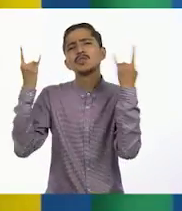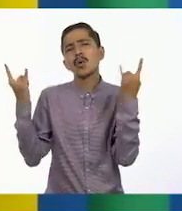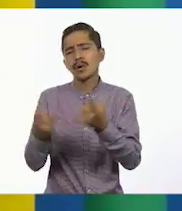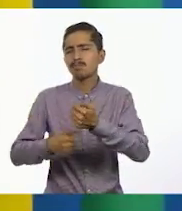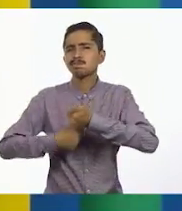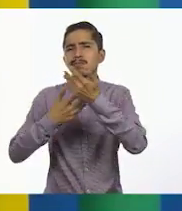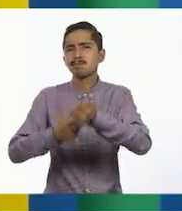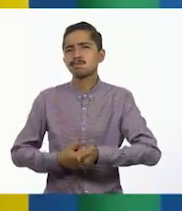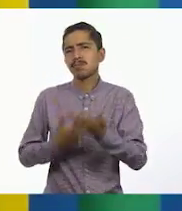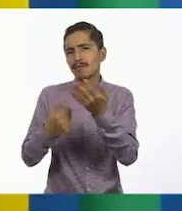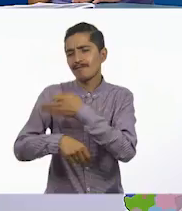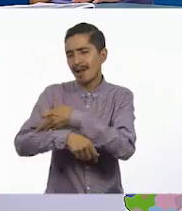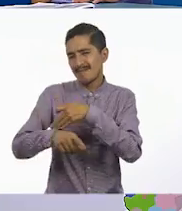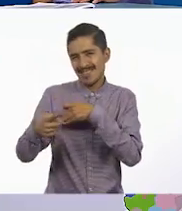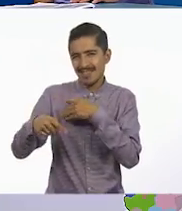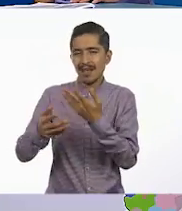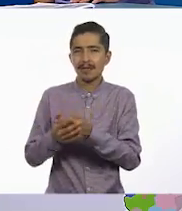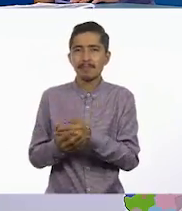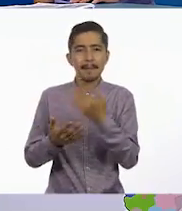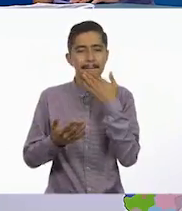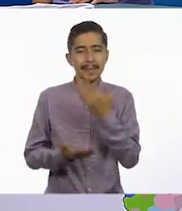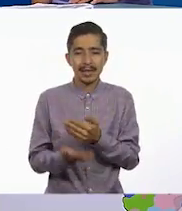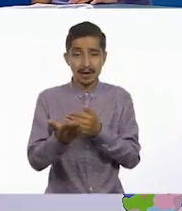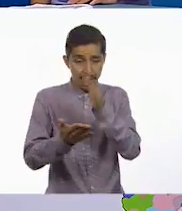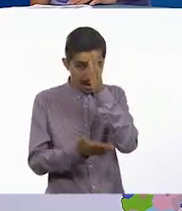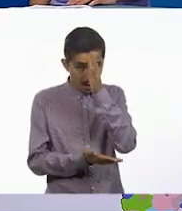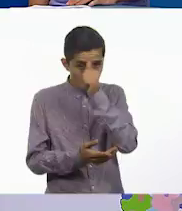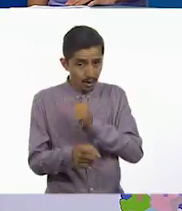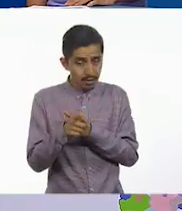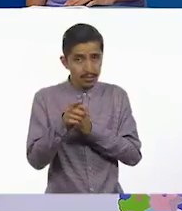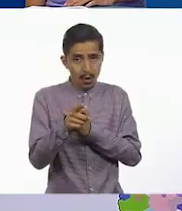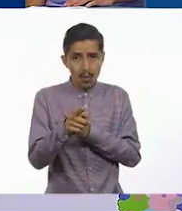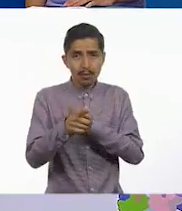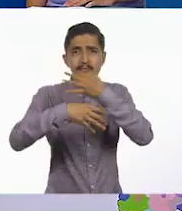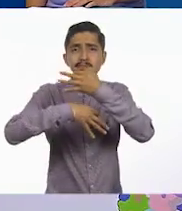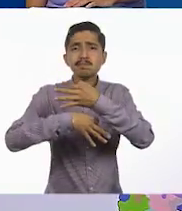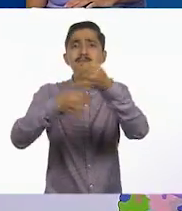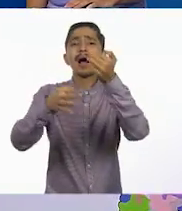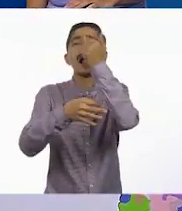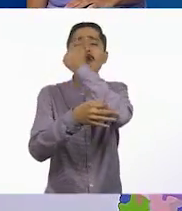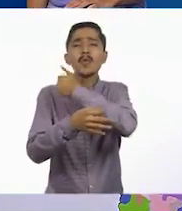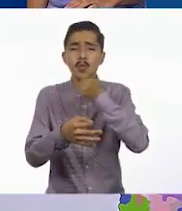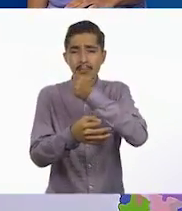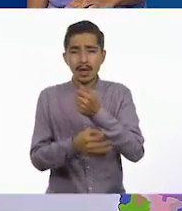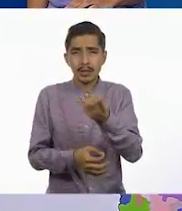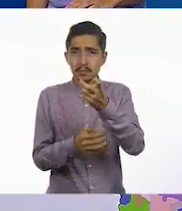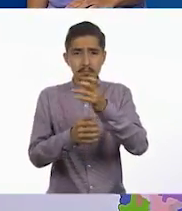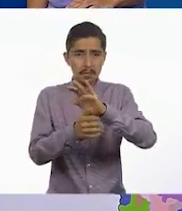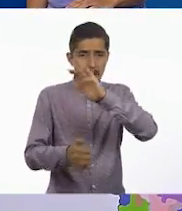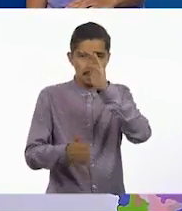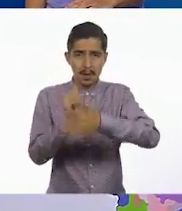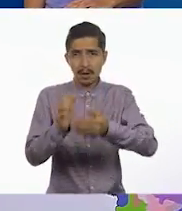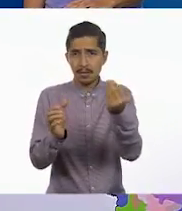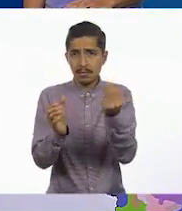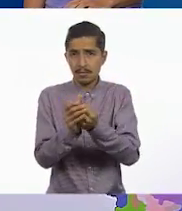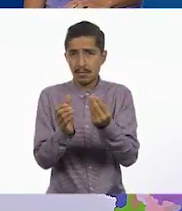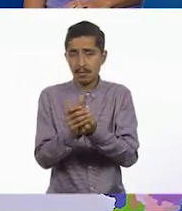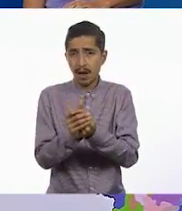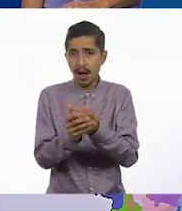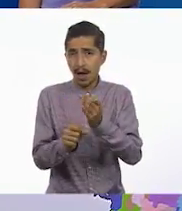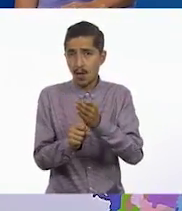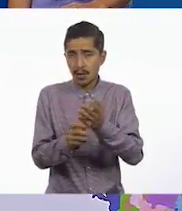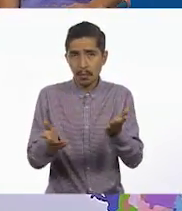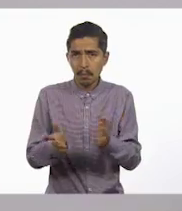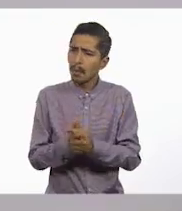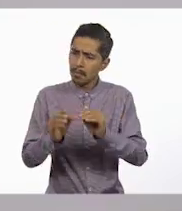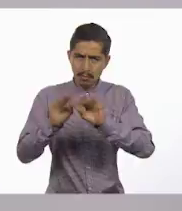compartir. Muy bien, Astrid, ¿estarías de acuerdo en darles un mensaje a los alumnos y con ello cerramos nuestra clase el día de hoy? Ah,